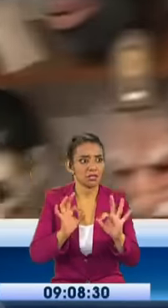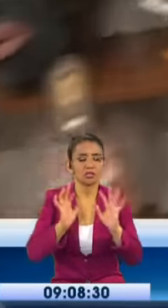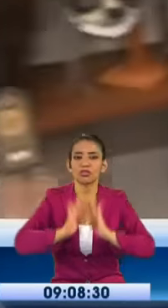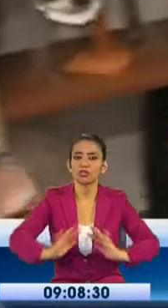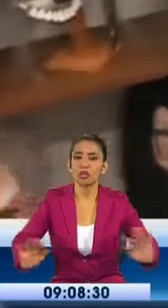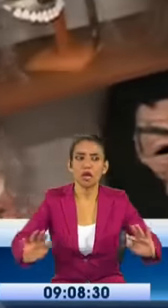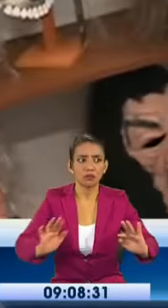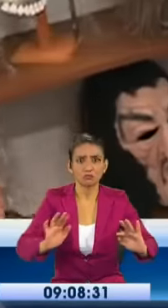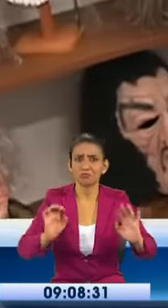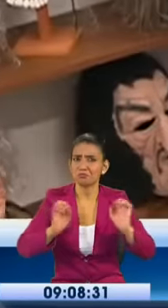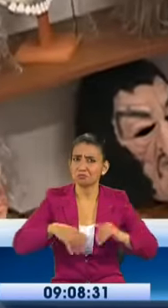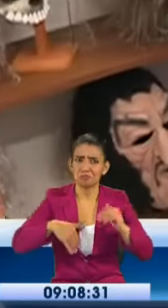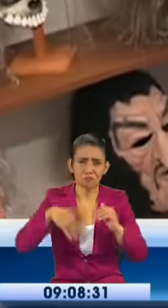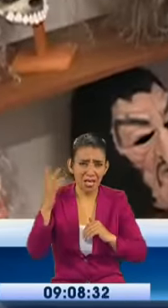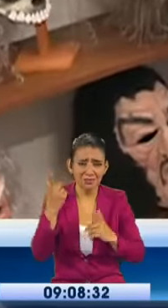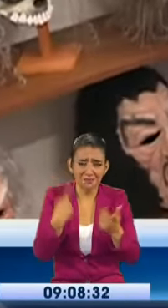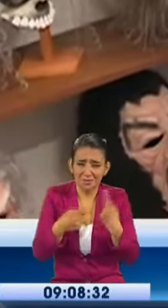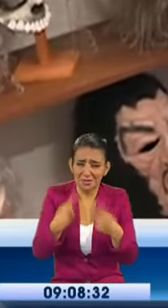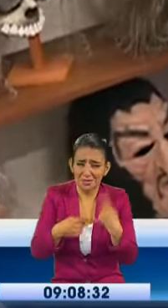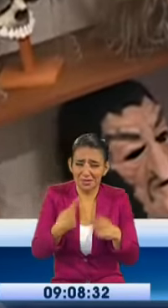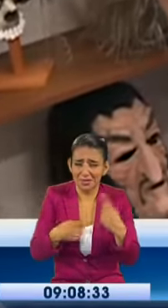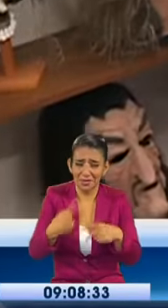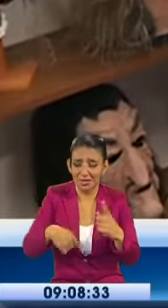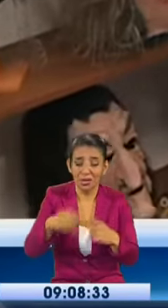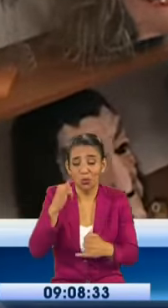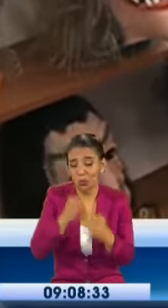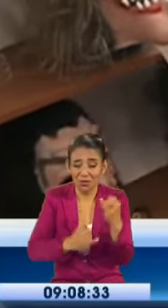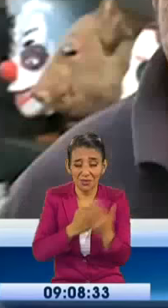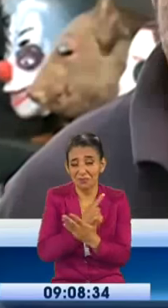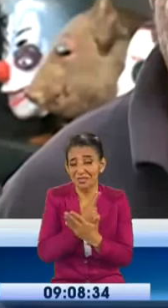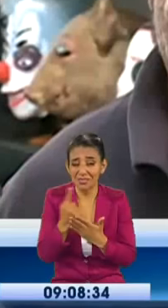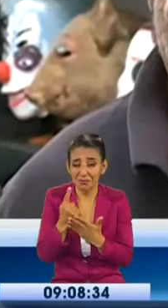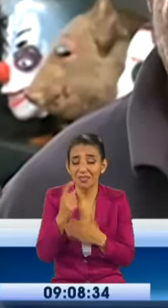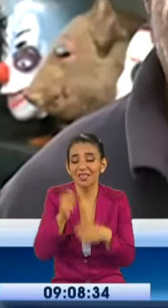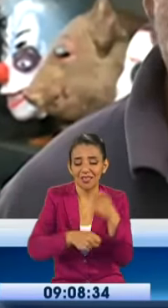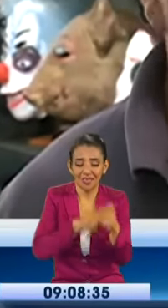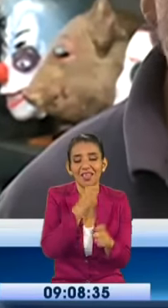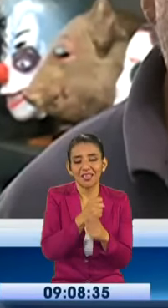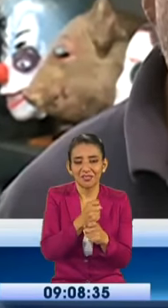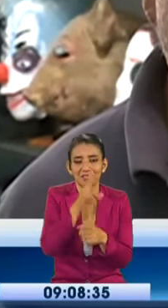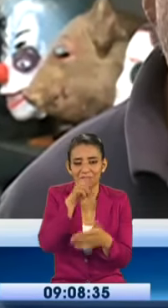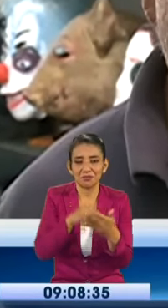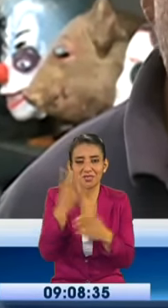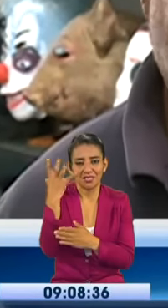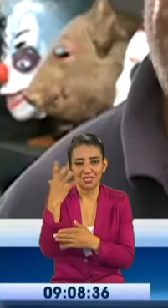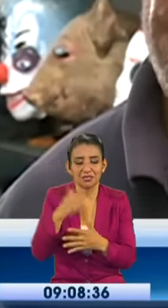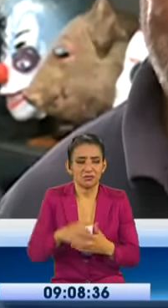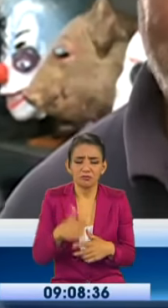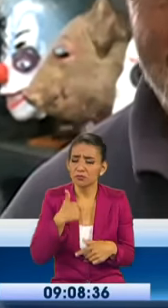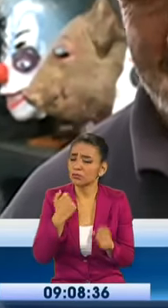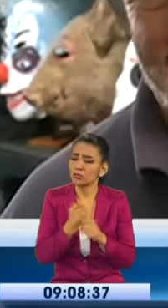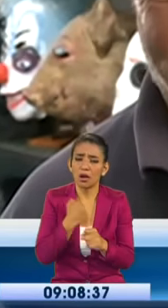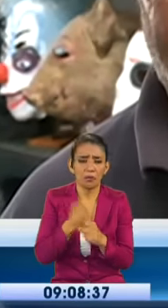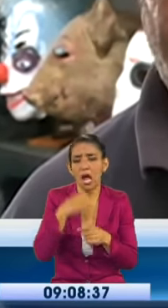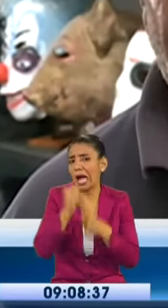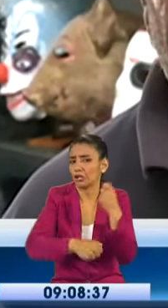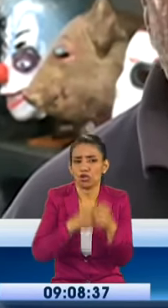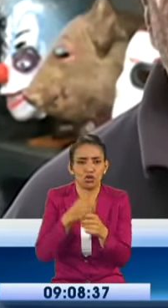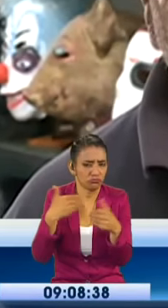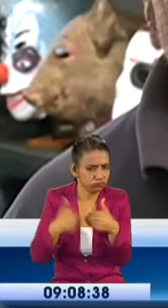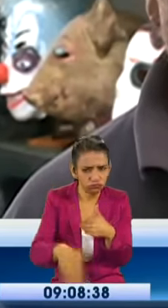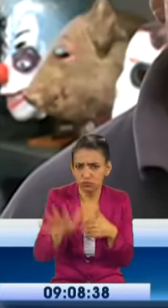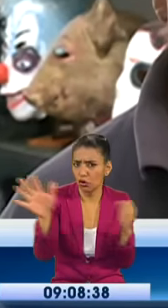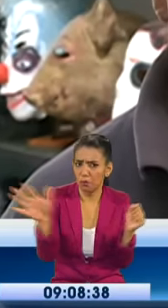será su pico más alto en ventas, la última semana del año. Trabajamos todo el año para